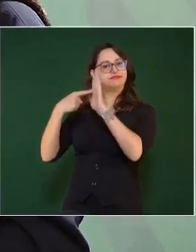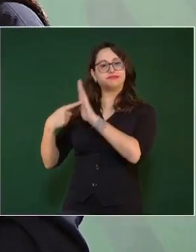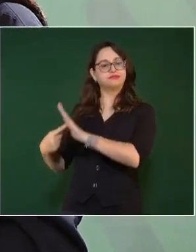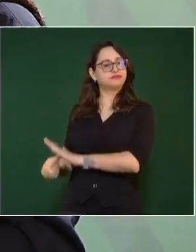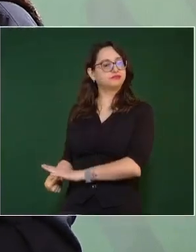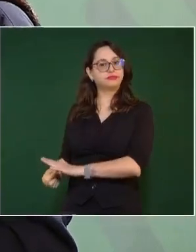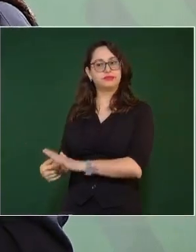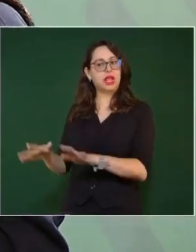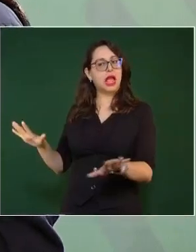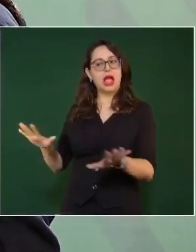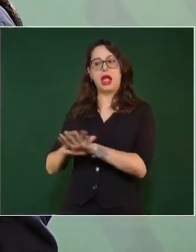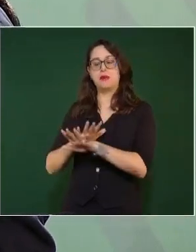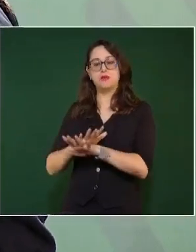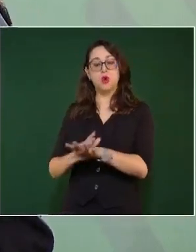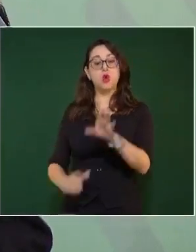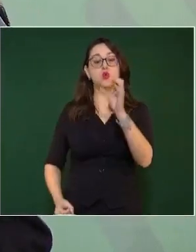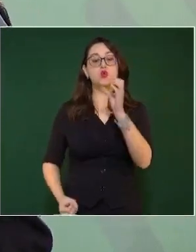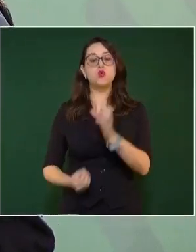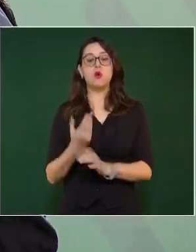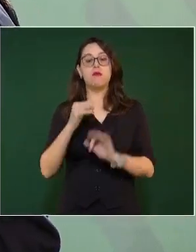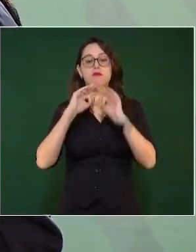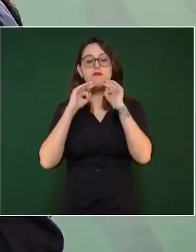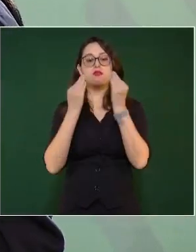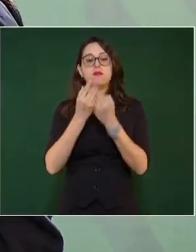auténtica, una verdadera